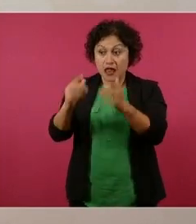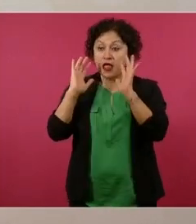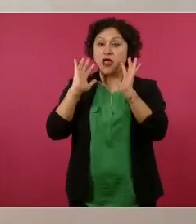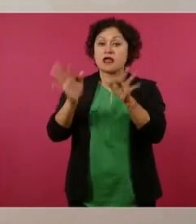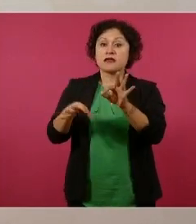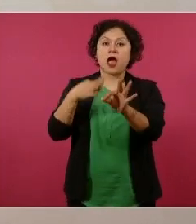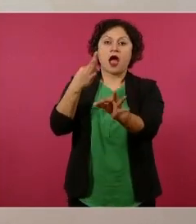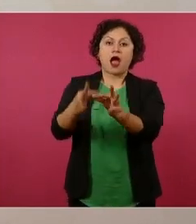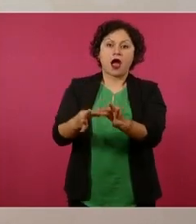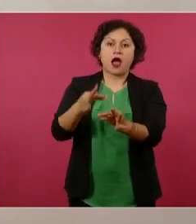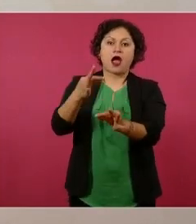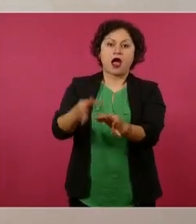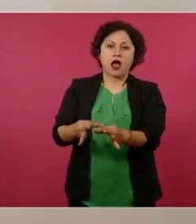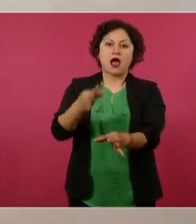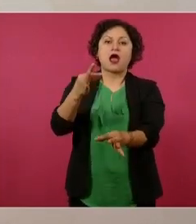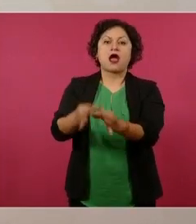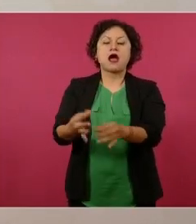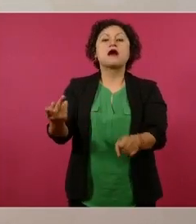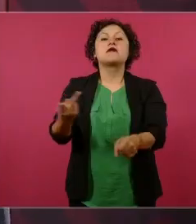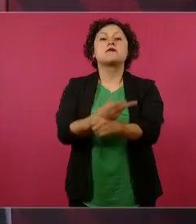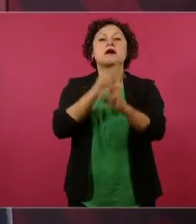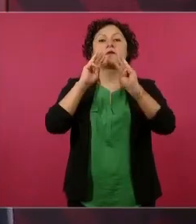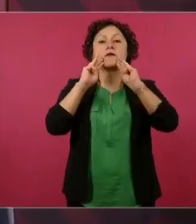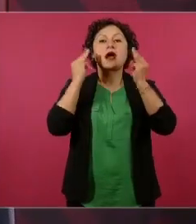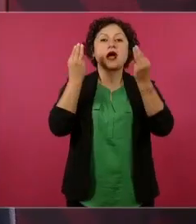Están enganchando a menos jóvenes.